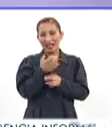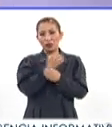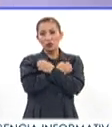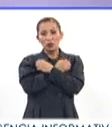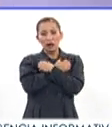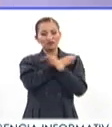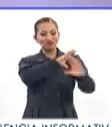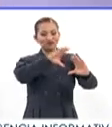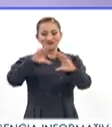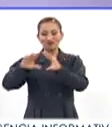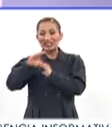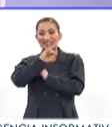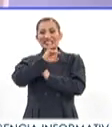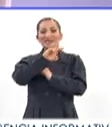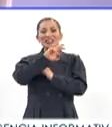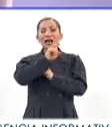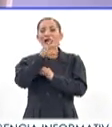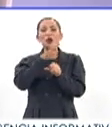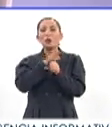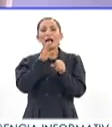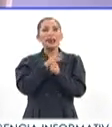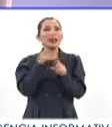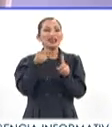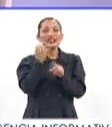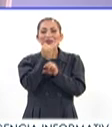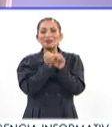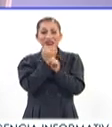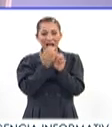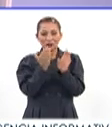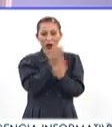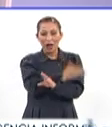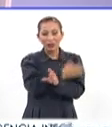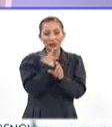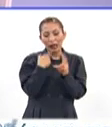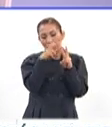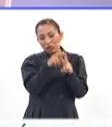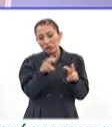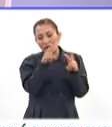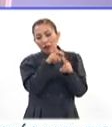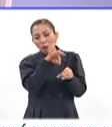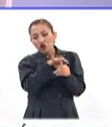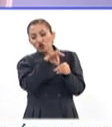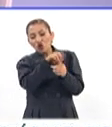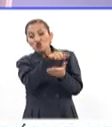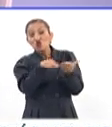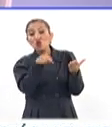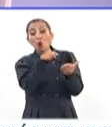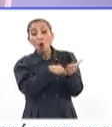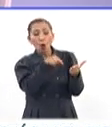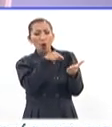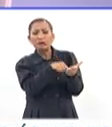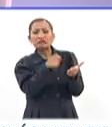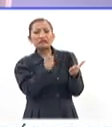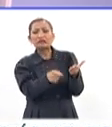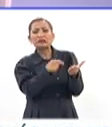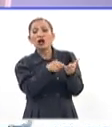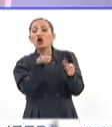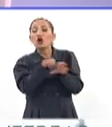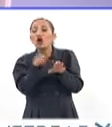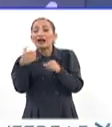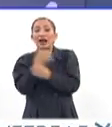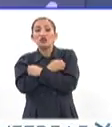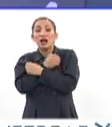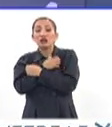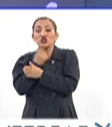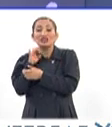la educación cívica, y yo creo que tiene que ver un poco este estudio que hicimos del análisis del voto nulo, tiene que ver un poco justo con la